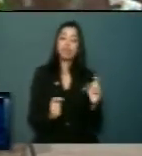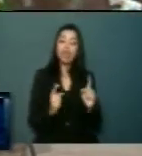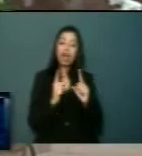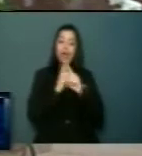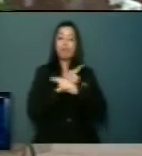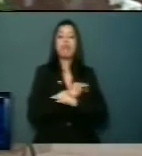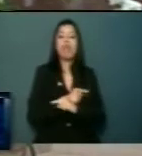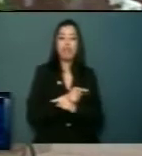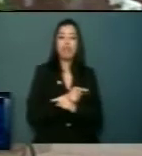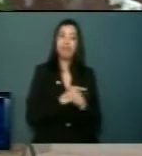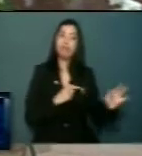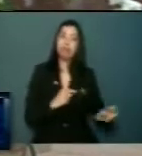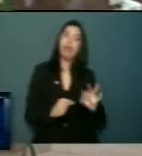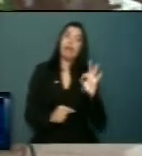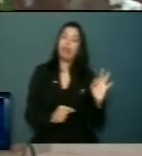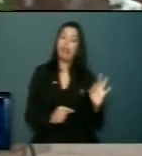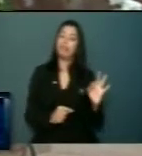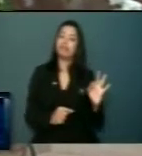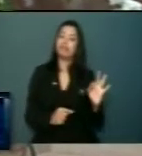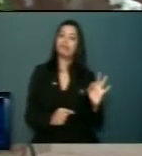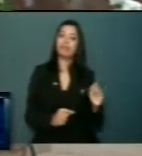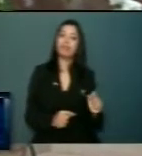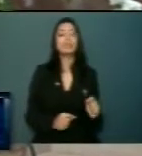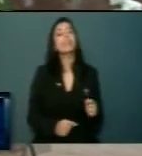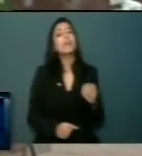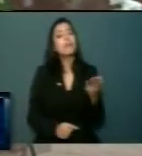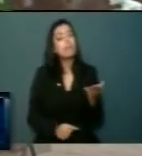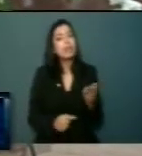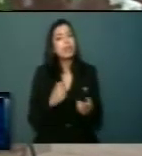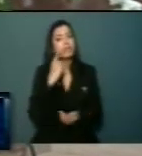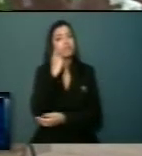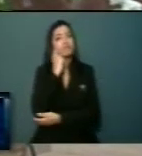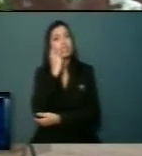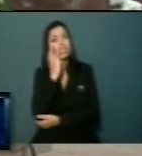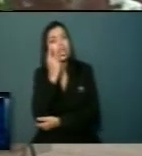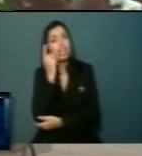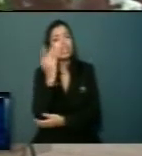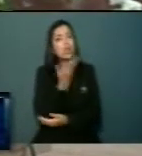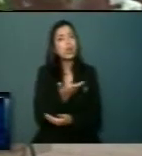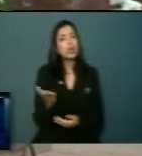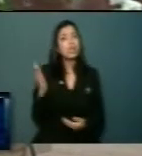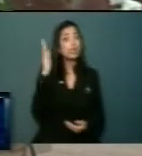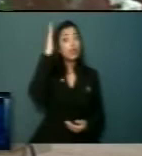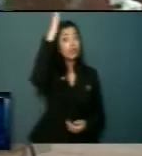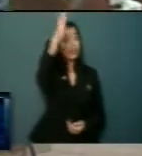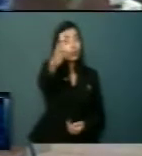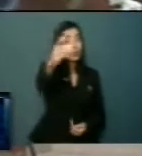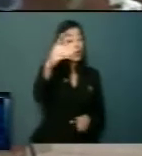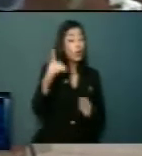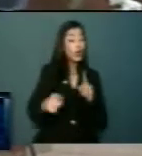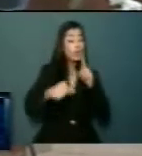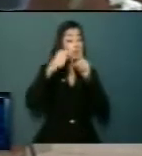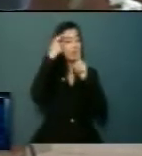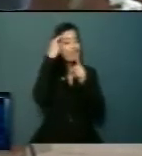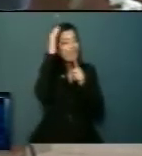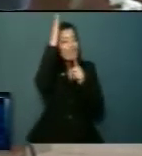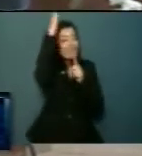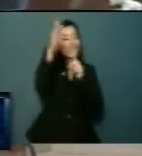mejorar, y para mirar y trazar rutas de futuro con optimismo y